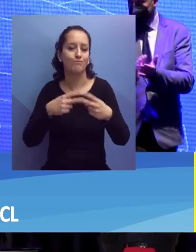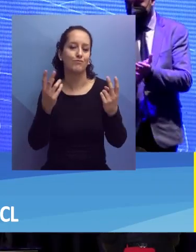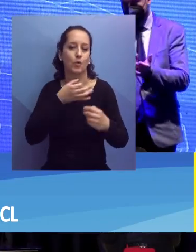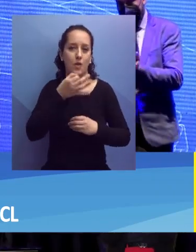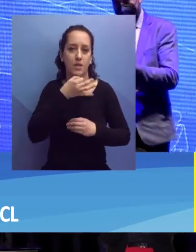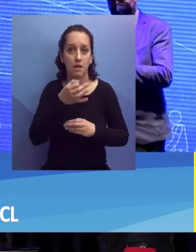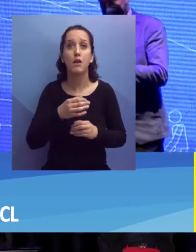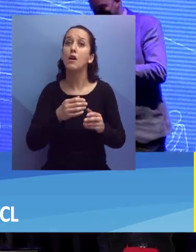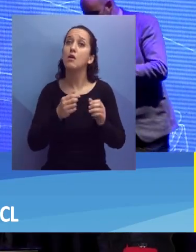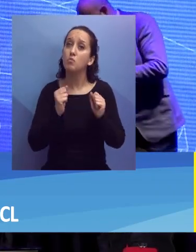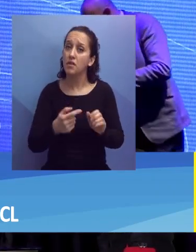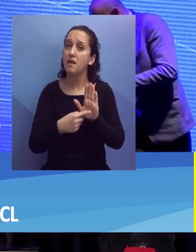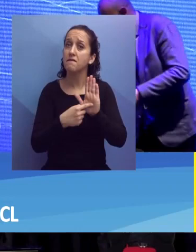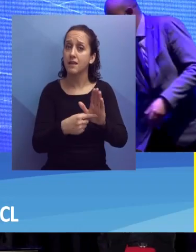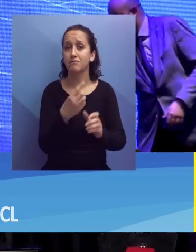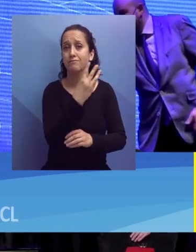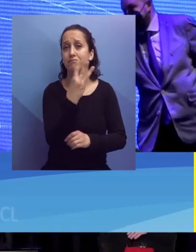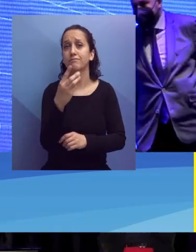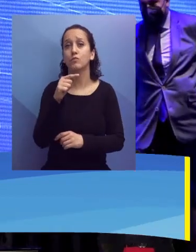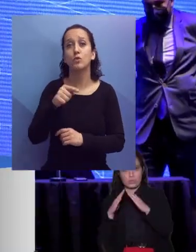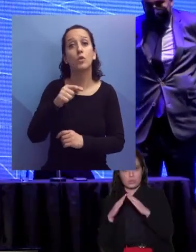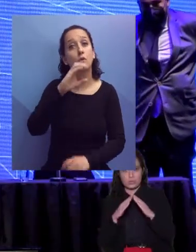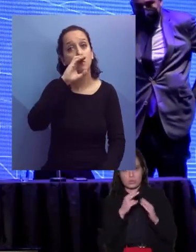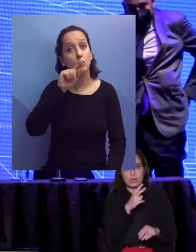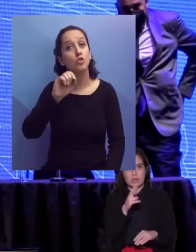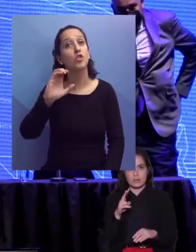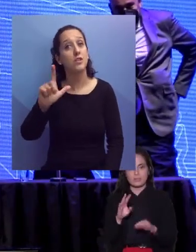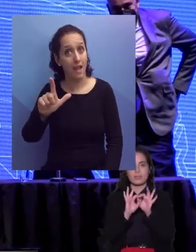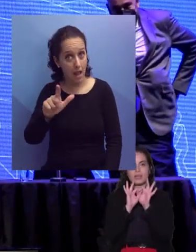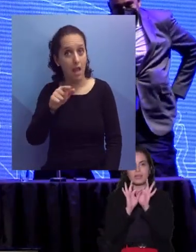está disponible en el sitio web